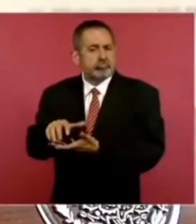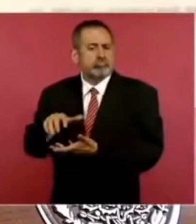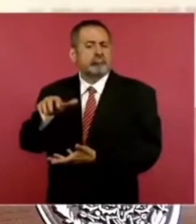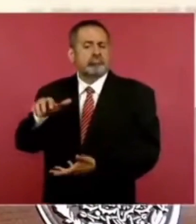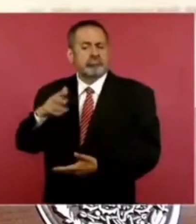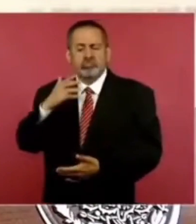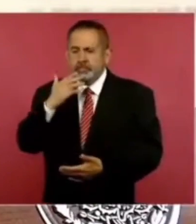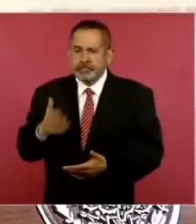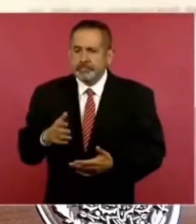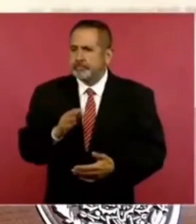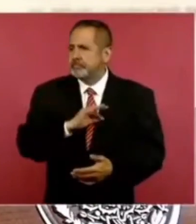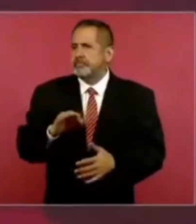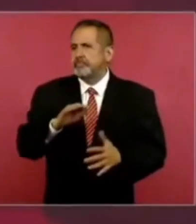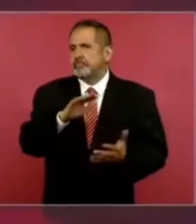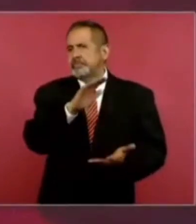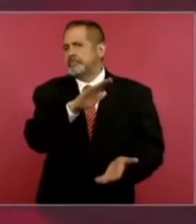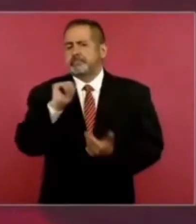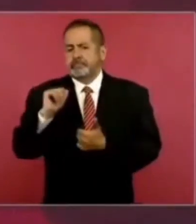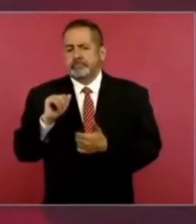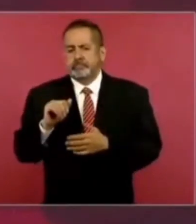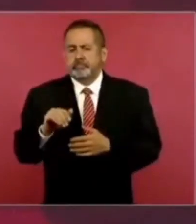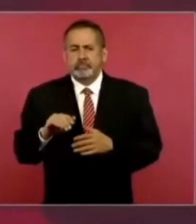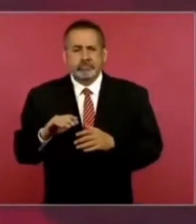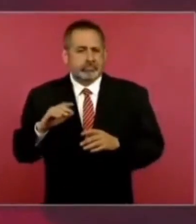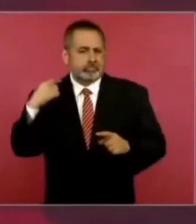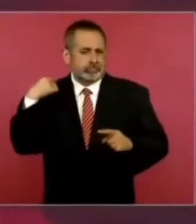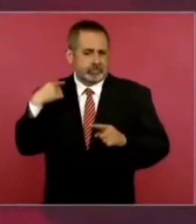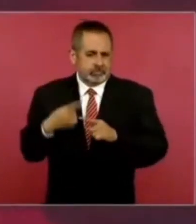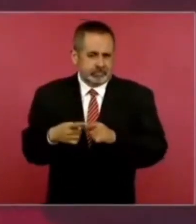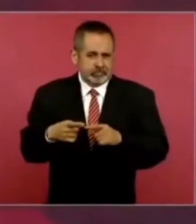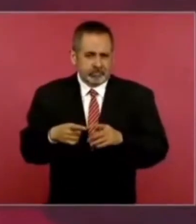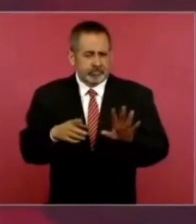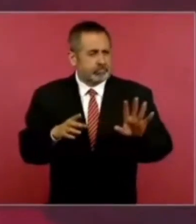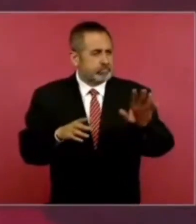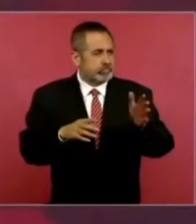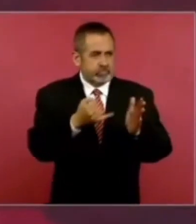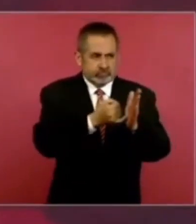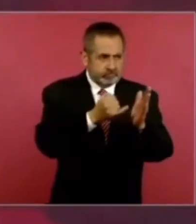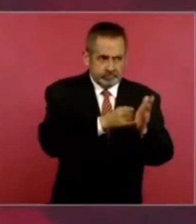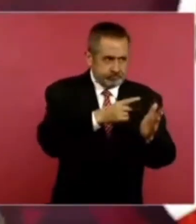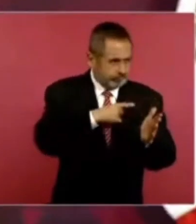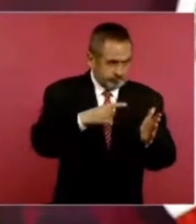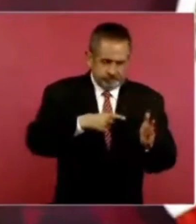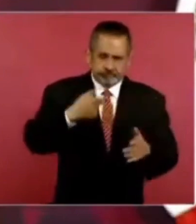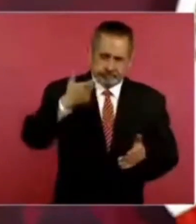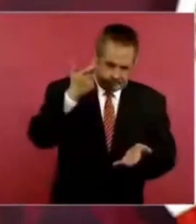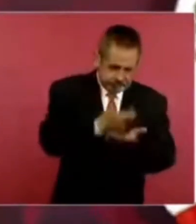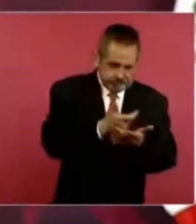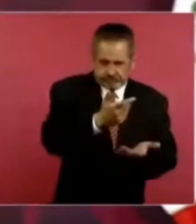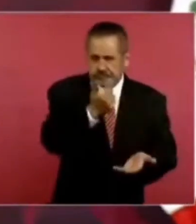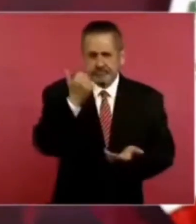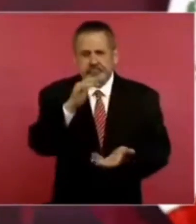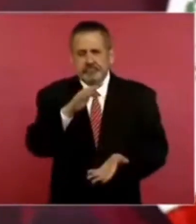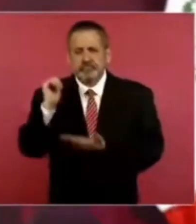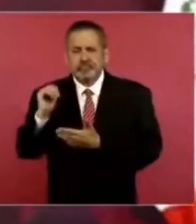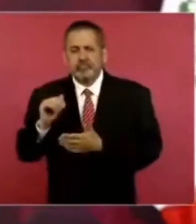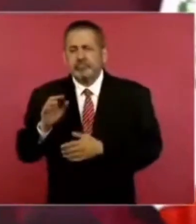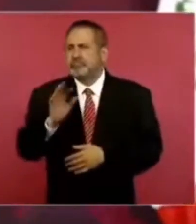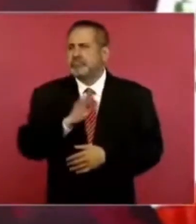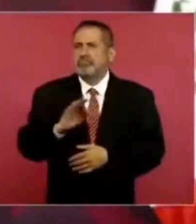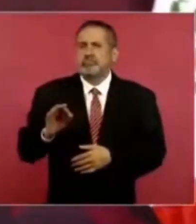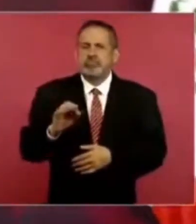yo creo que en todo lo que ha sido el combate a la evasión fiscal nos hemos ahorrado